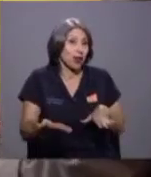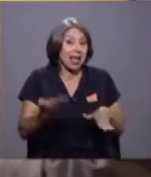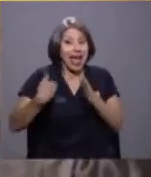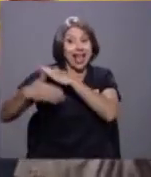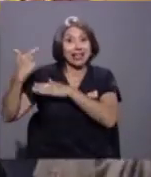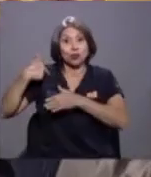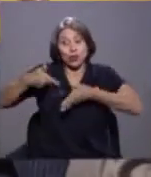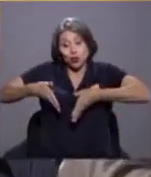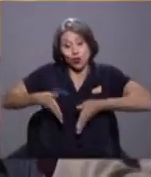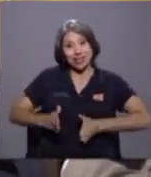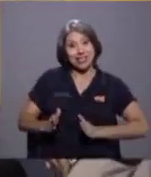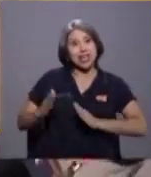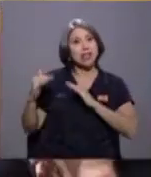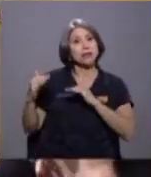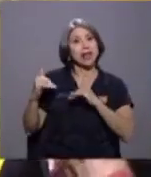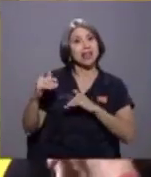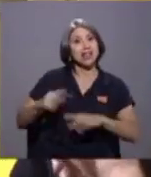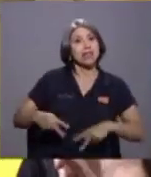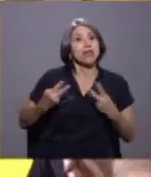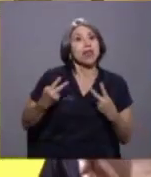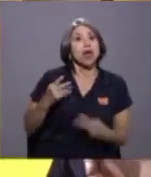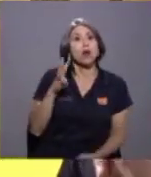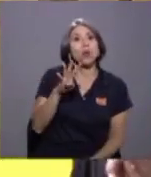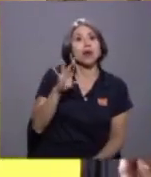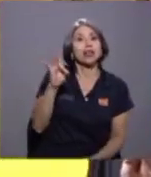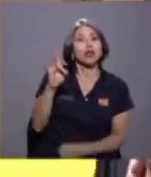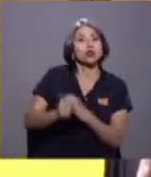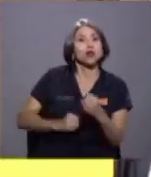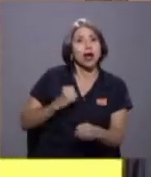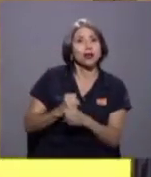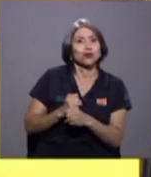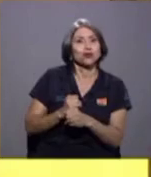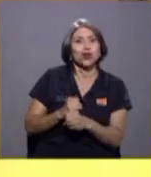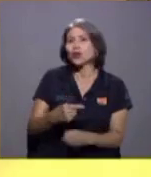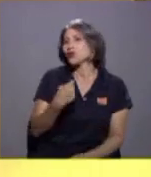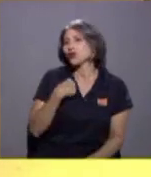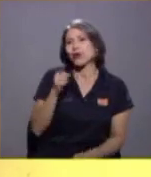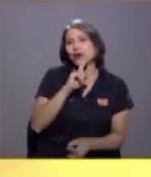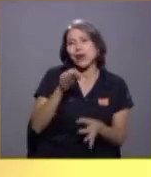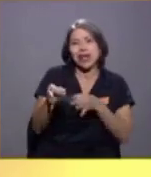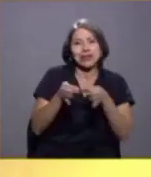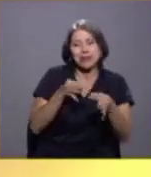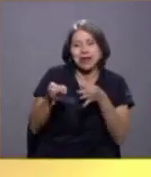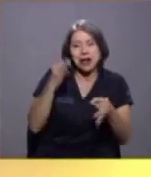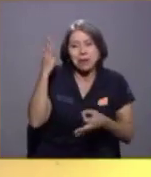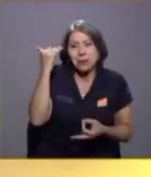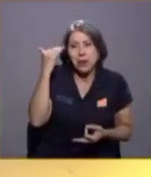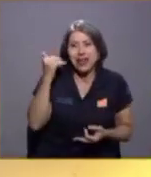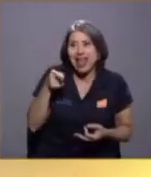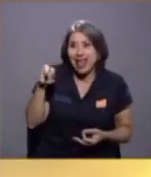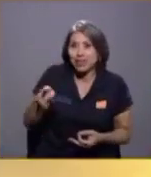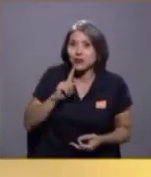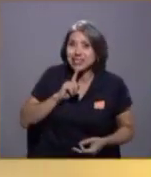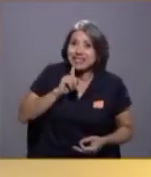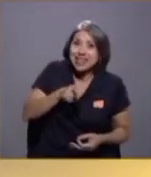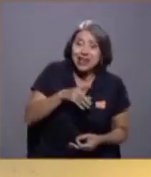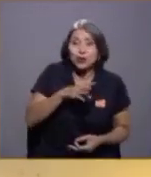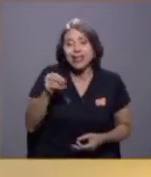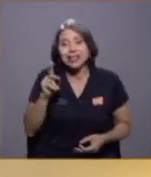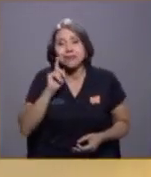años. No voy a entrar en demografía de por qué eso es cierto y es